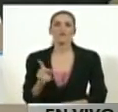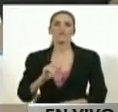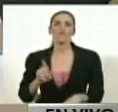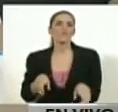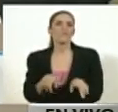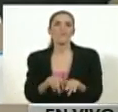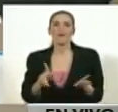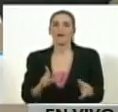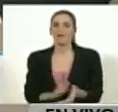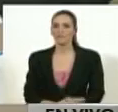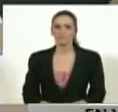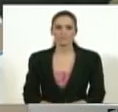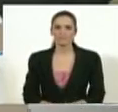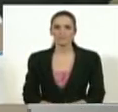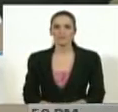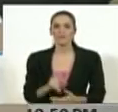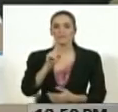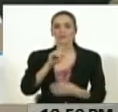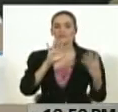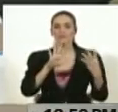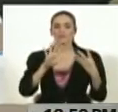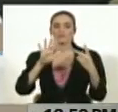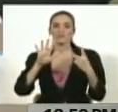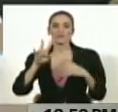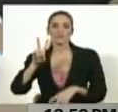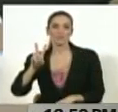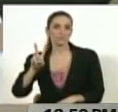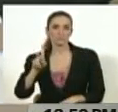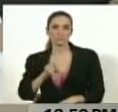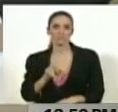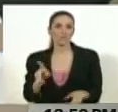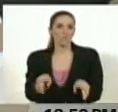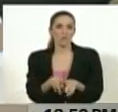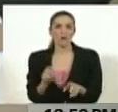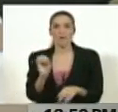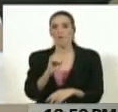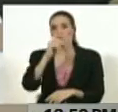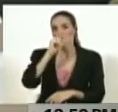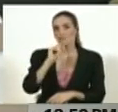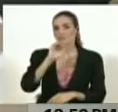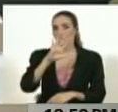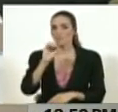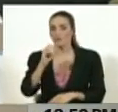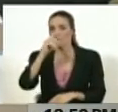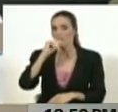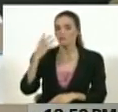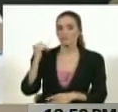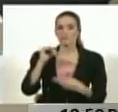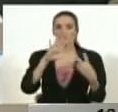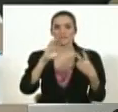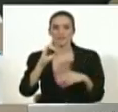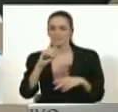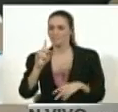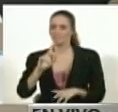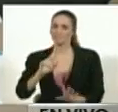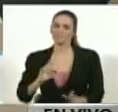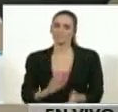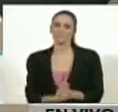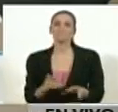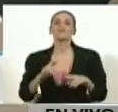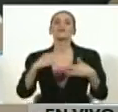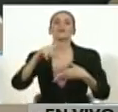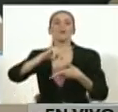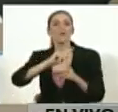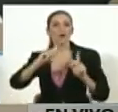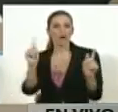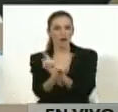misma de 1962 ni de los 50 Ni de los 70 nuestra región ha